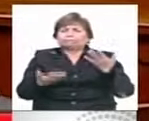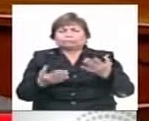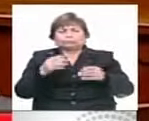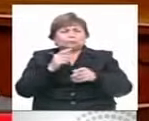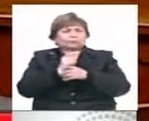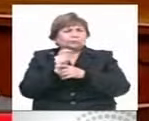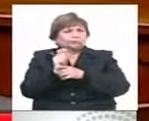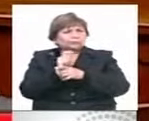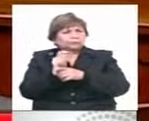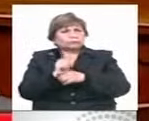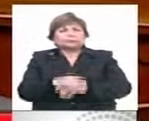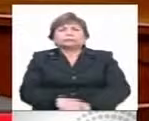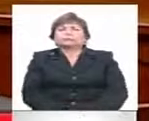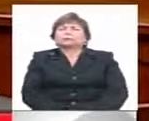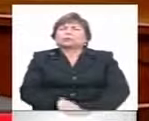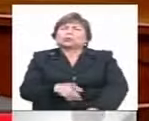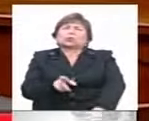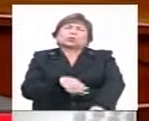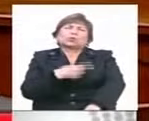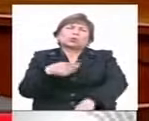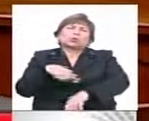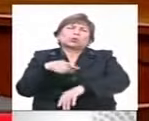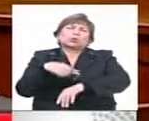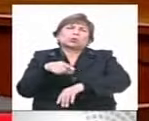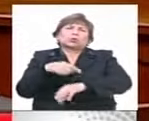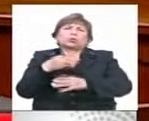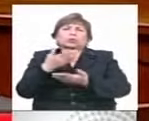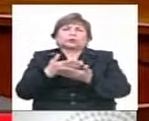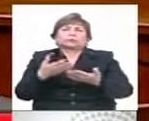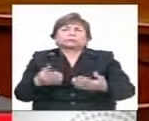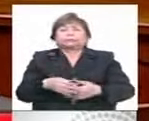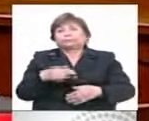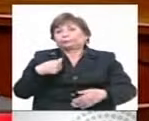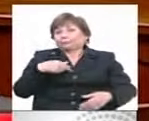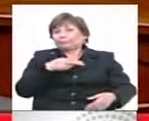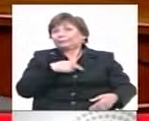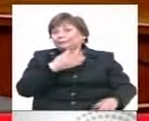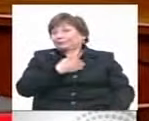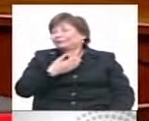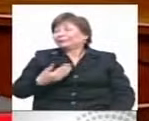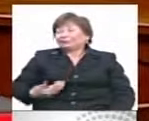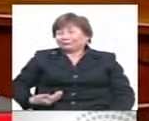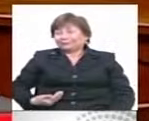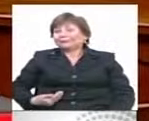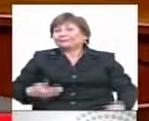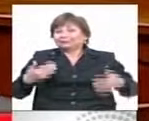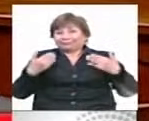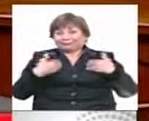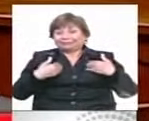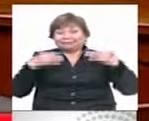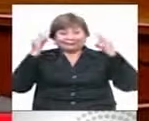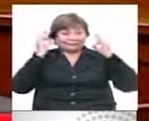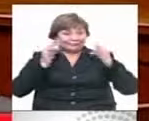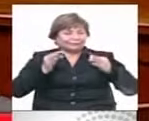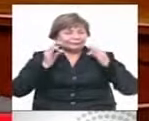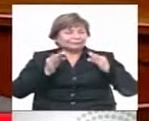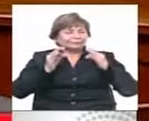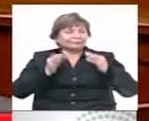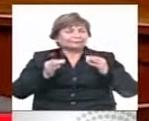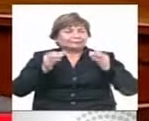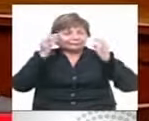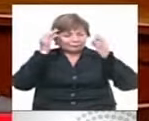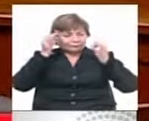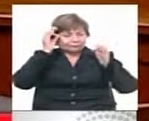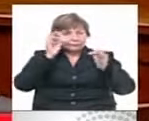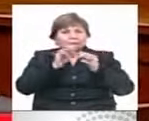tarea largamente inconclusa. Por eso nuestro gobierno tiene la inmensa e